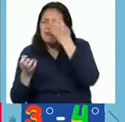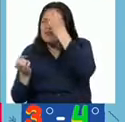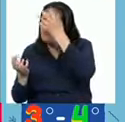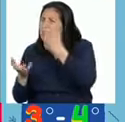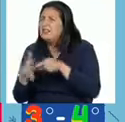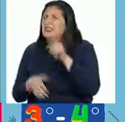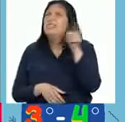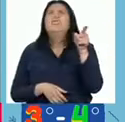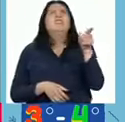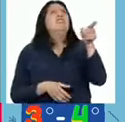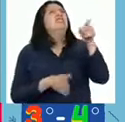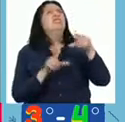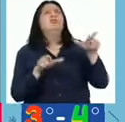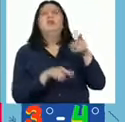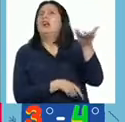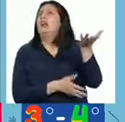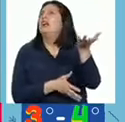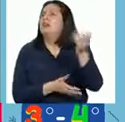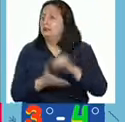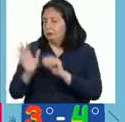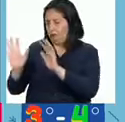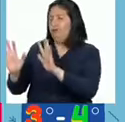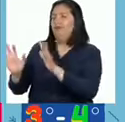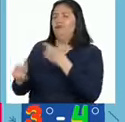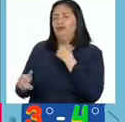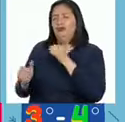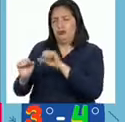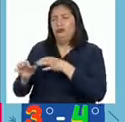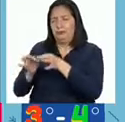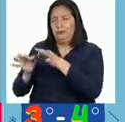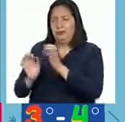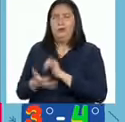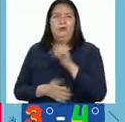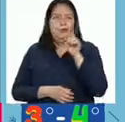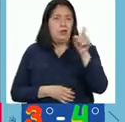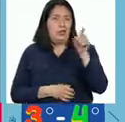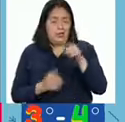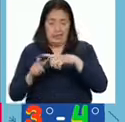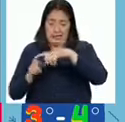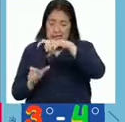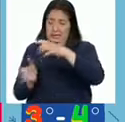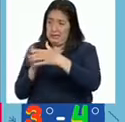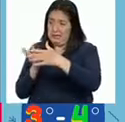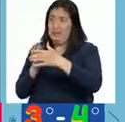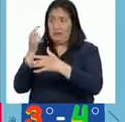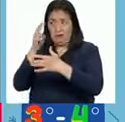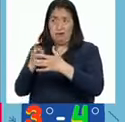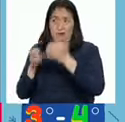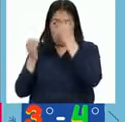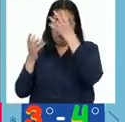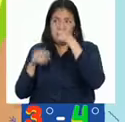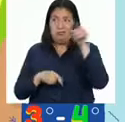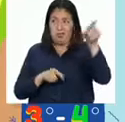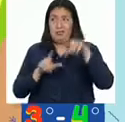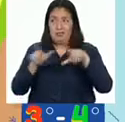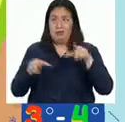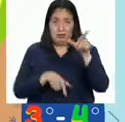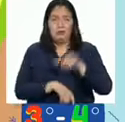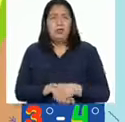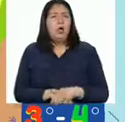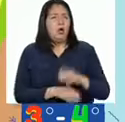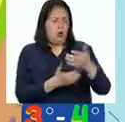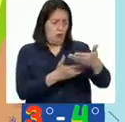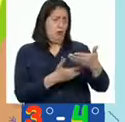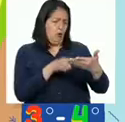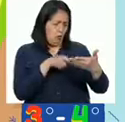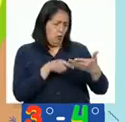información sobre este lugar. ¡Claro! ¡Con gusto! En este folleto podrás encontrar información sobre este lugar.